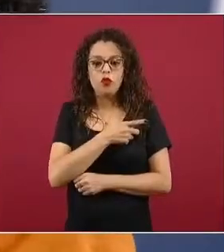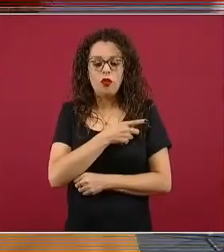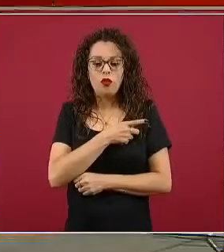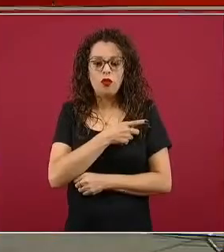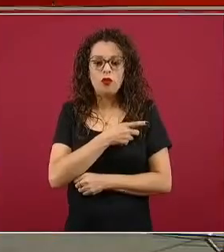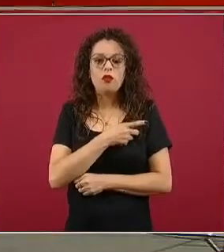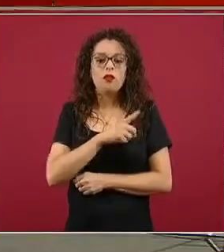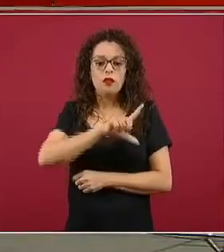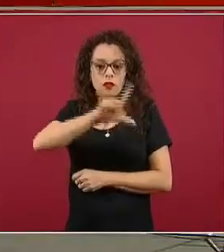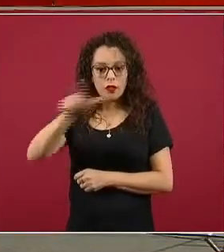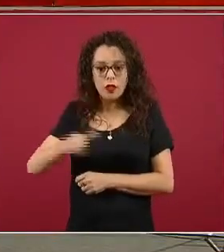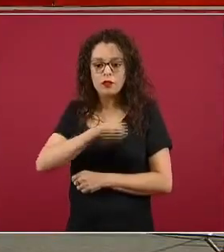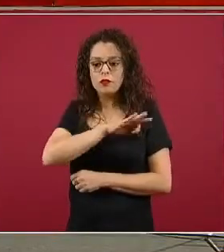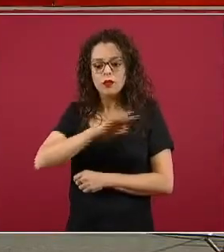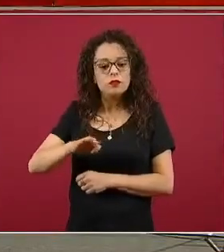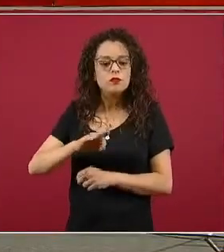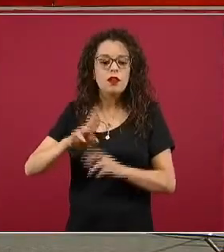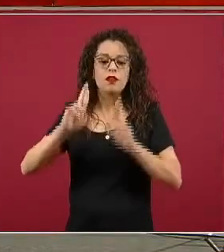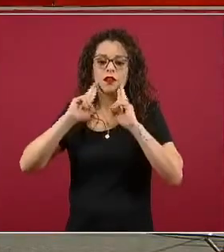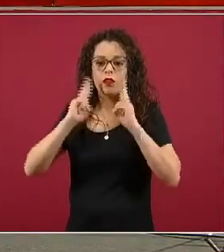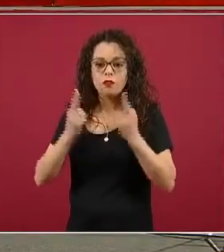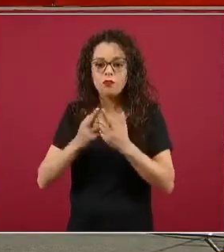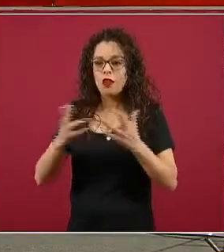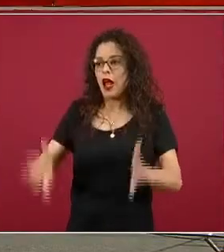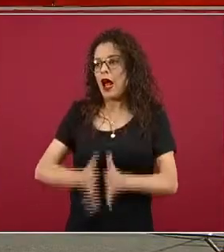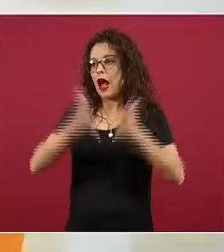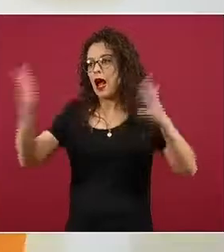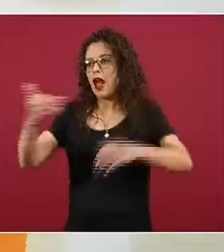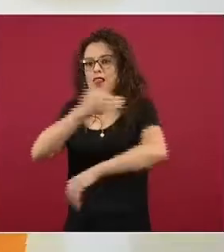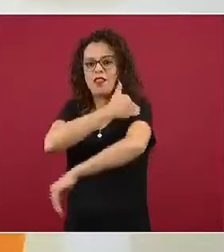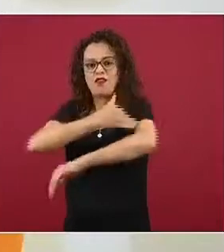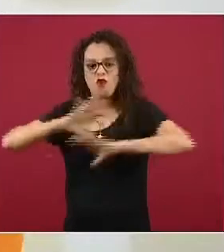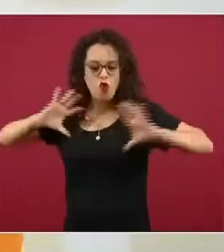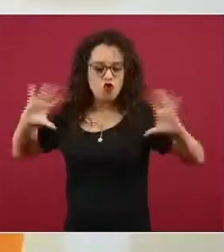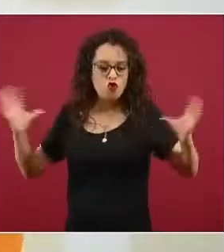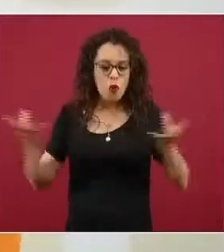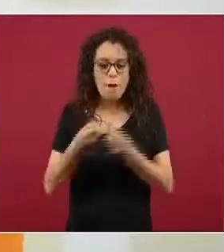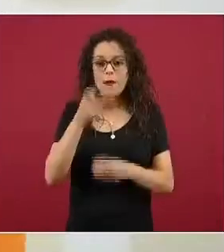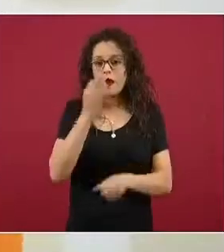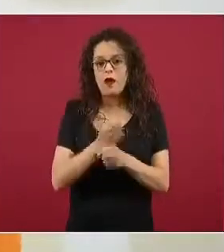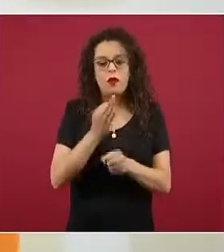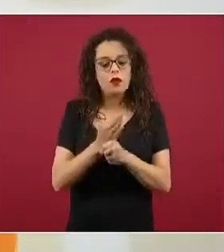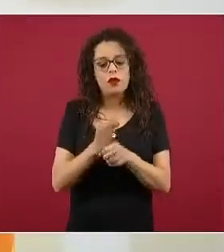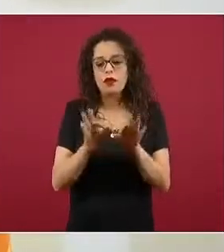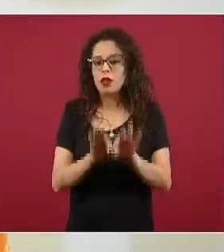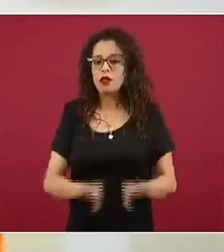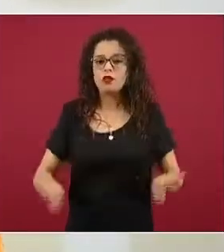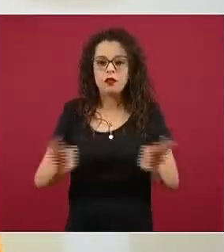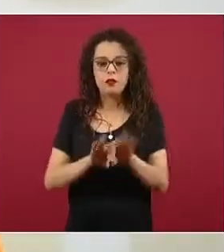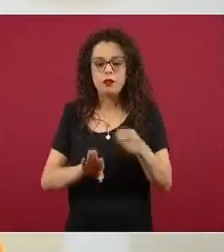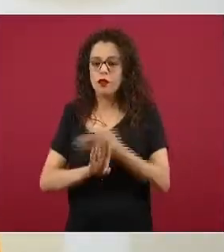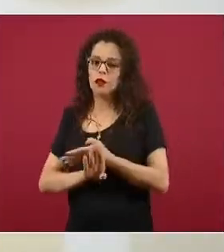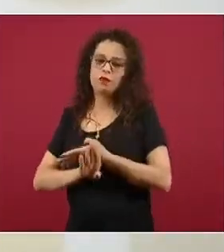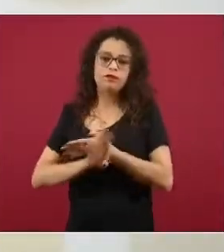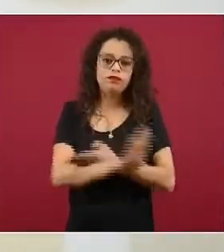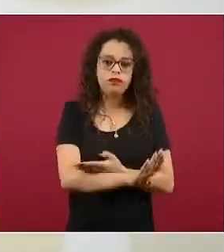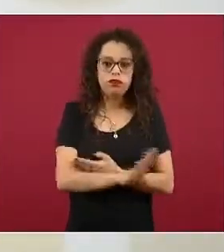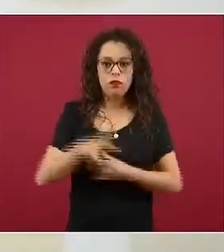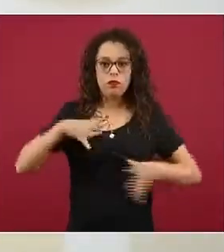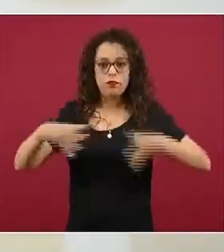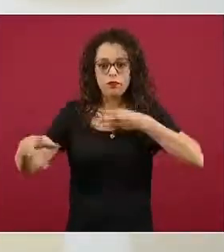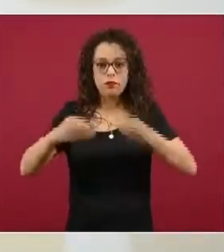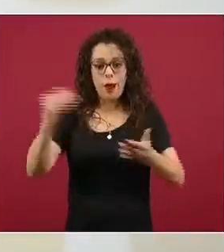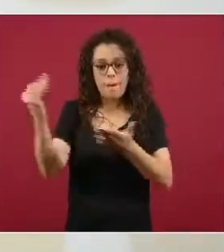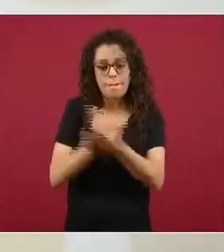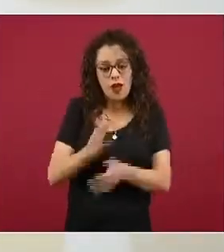tiempo de reunirnos, de celebrar en grande, pero en este momento es importante frenar la velocidad de los contagios. Y el código